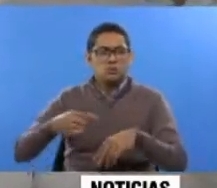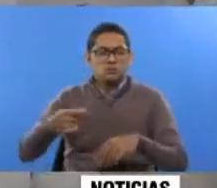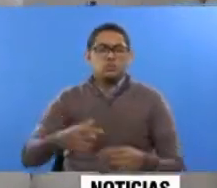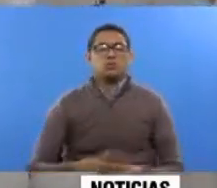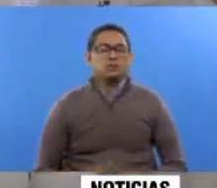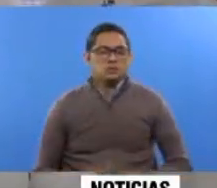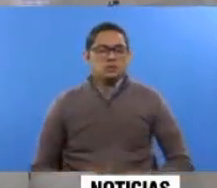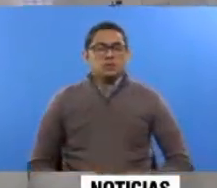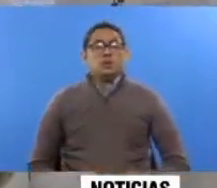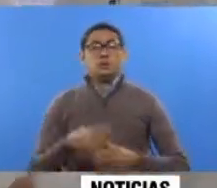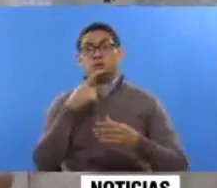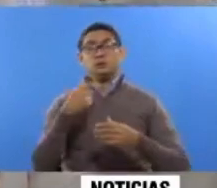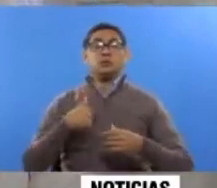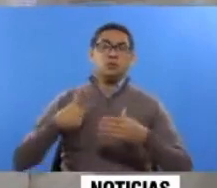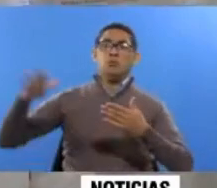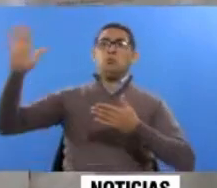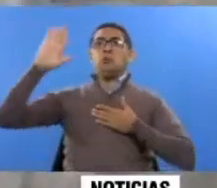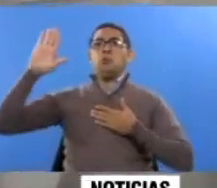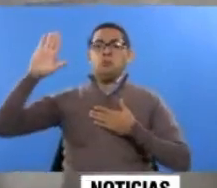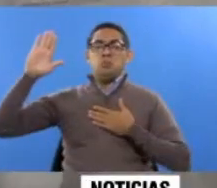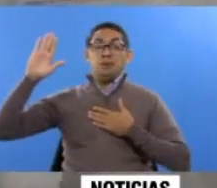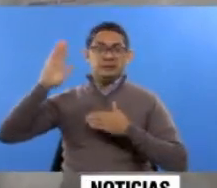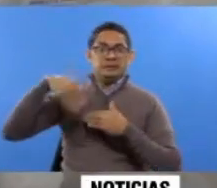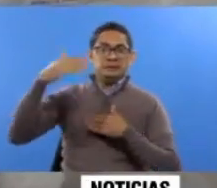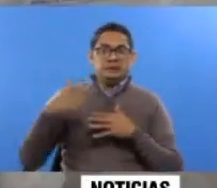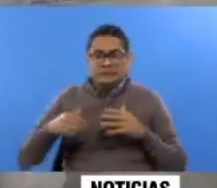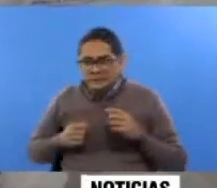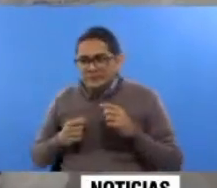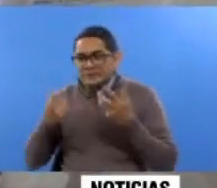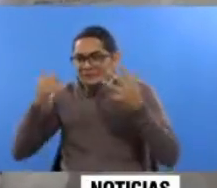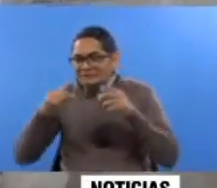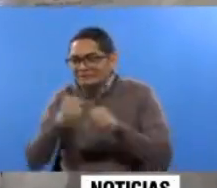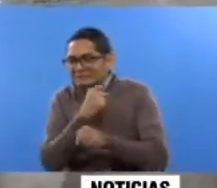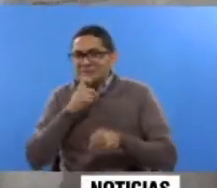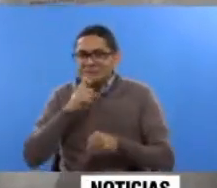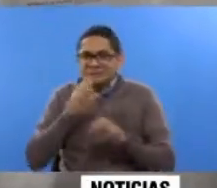voy a mencionar, hacer promesas que después no se puedan cumplir.